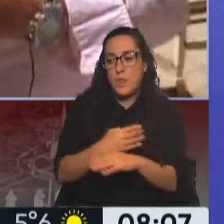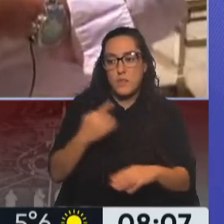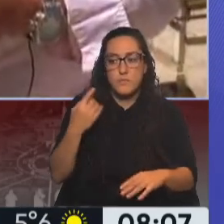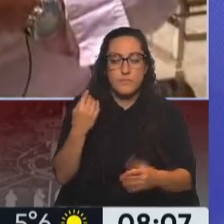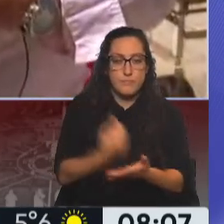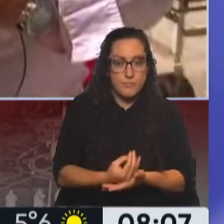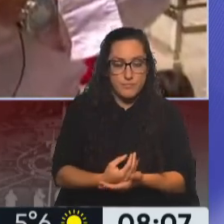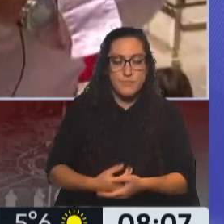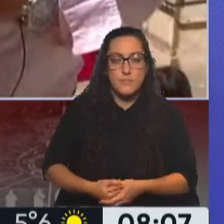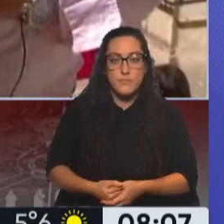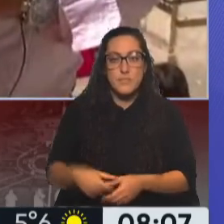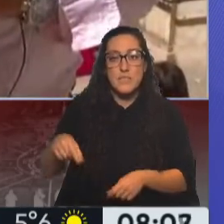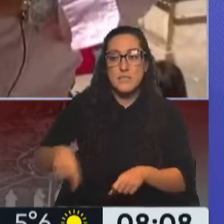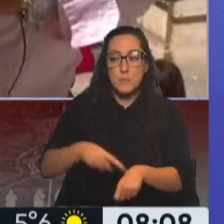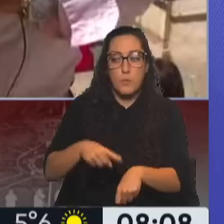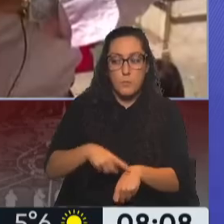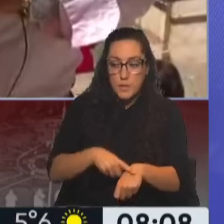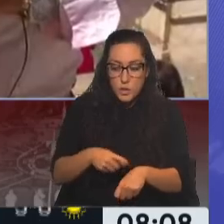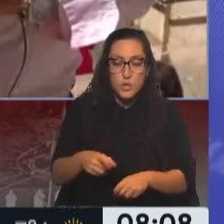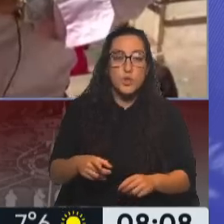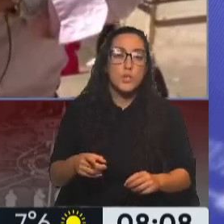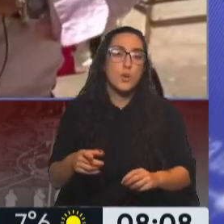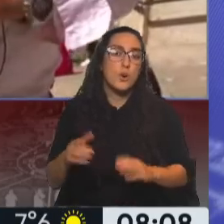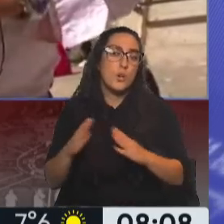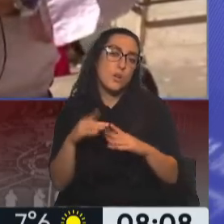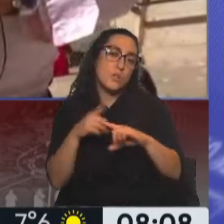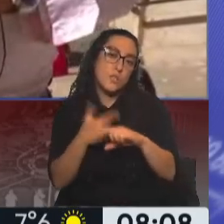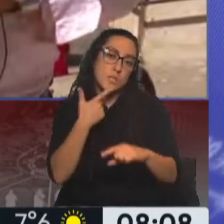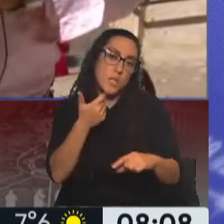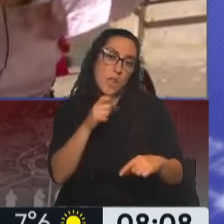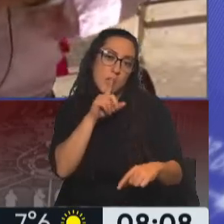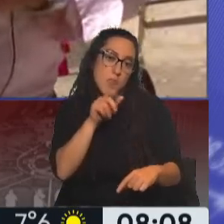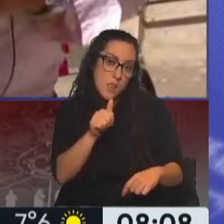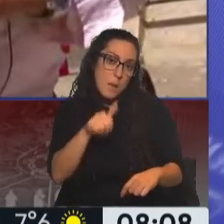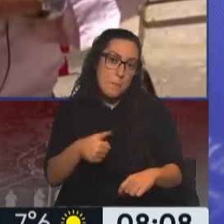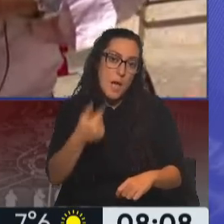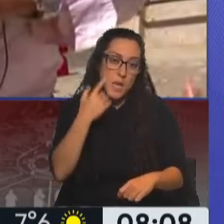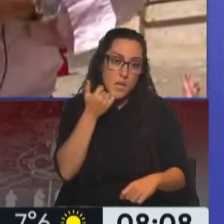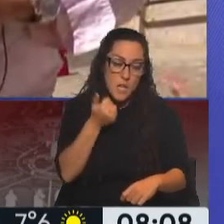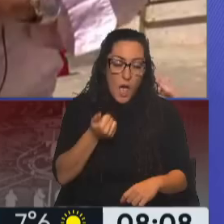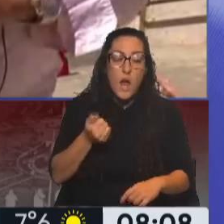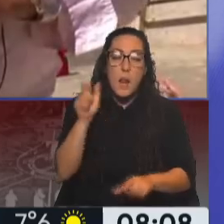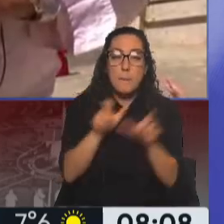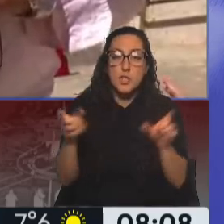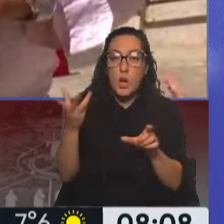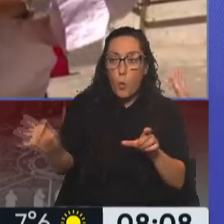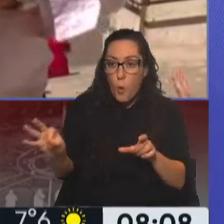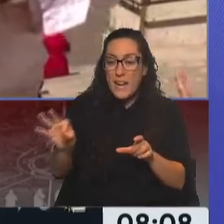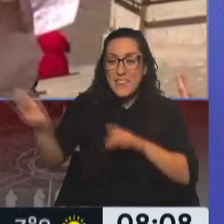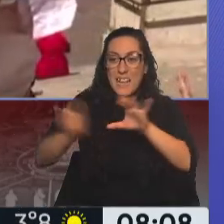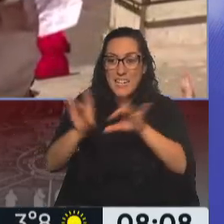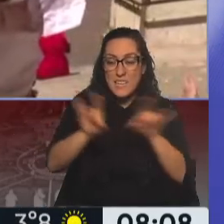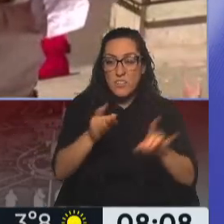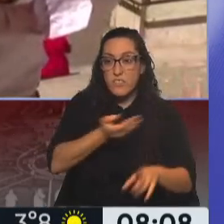estos momentos, en el interior de Santa María la Mayor, las 40 personas que fueron designadas